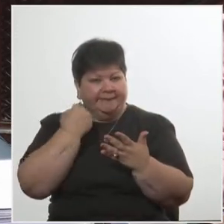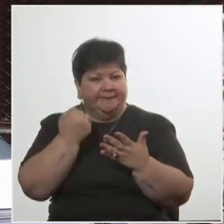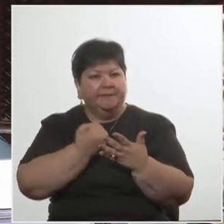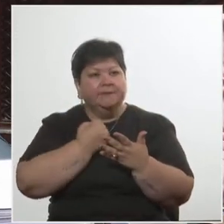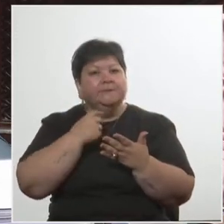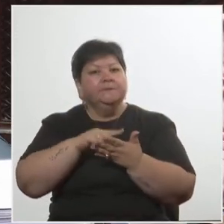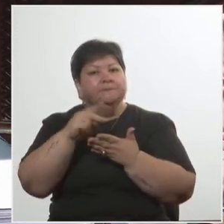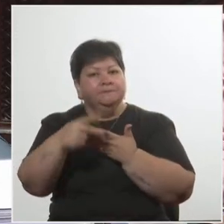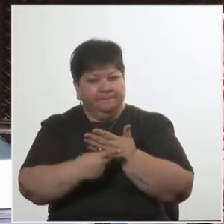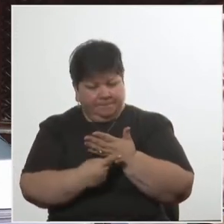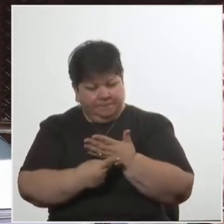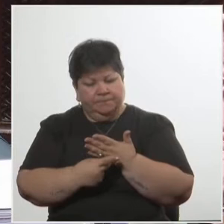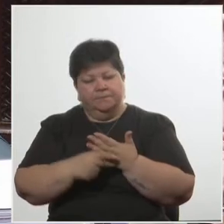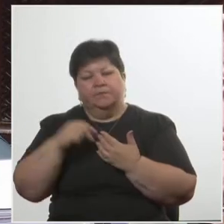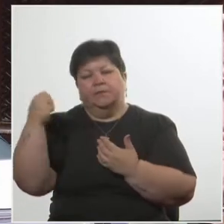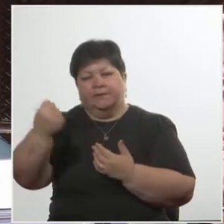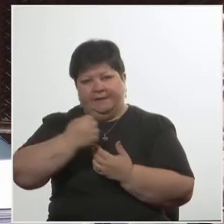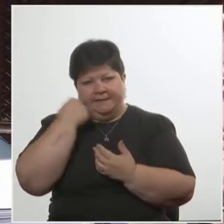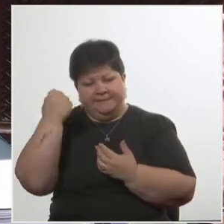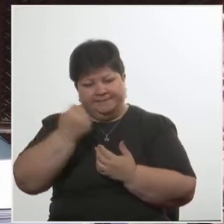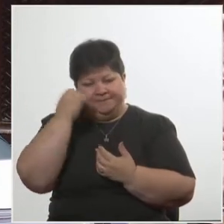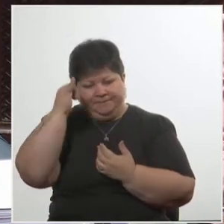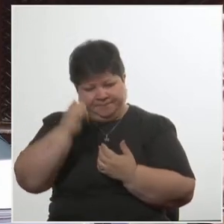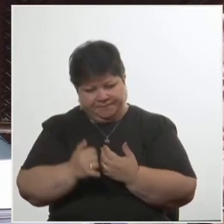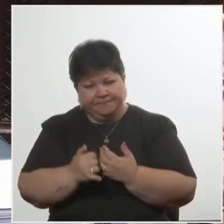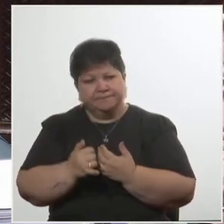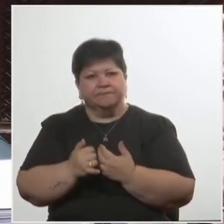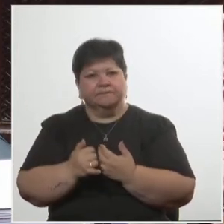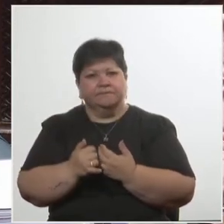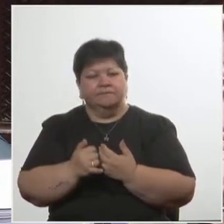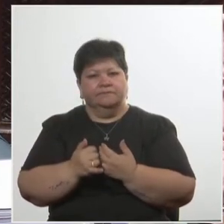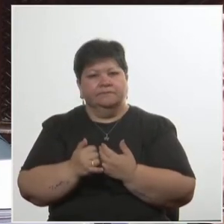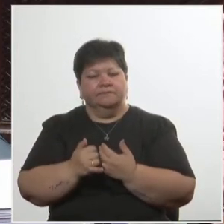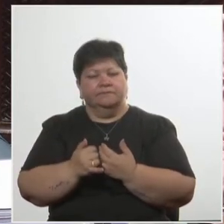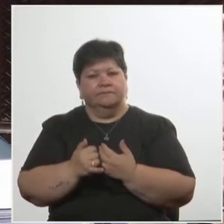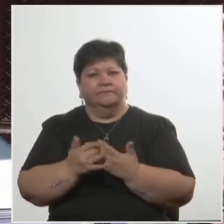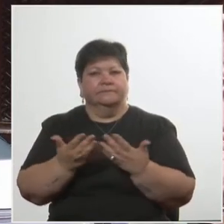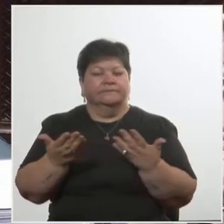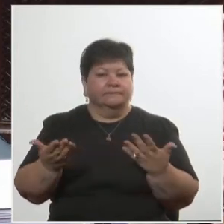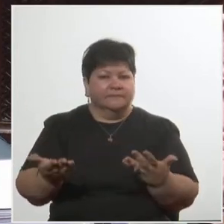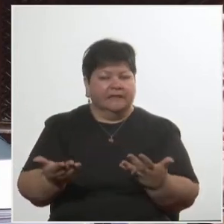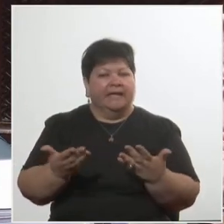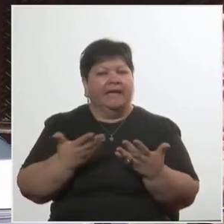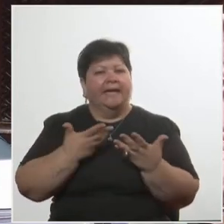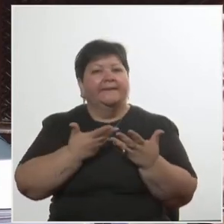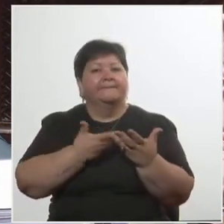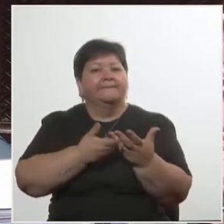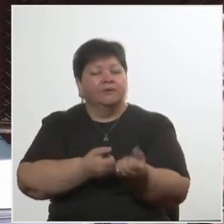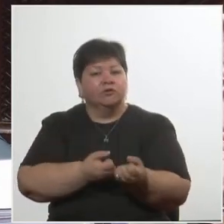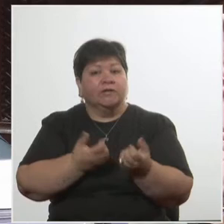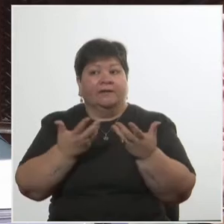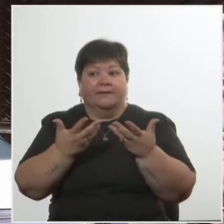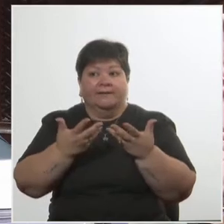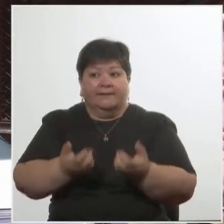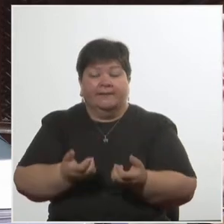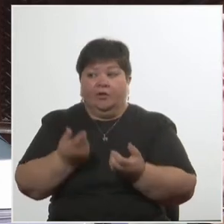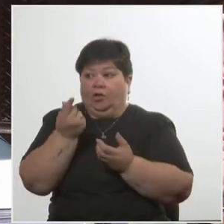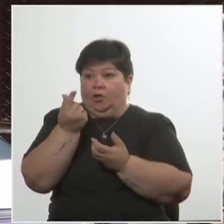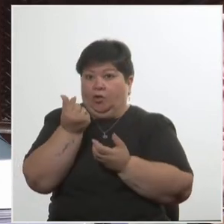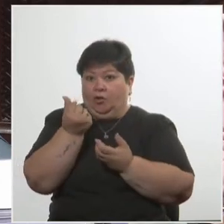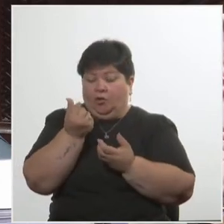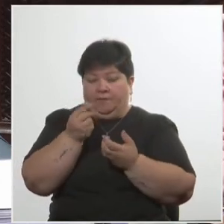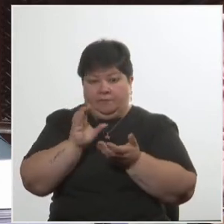es un proyecto importante es un proyecto que trata de alguna manera de apoyar con recursos económicos